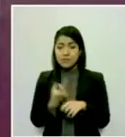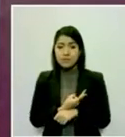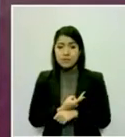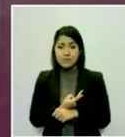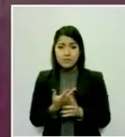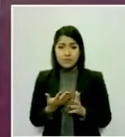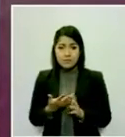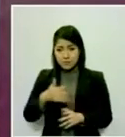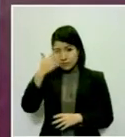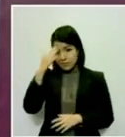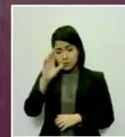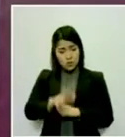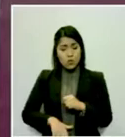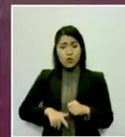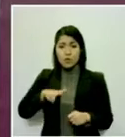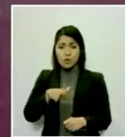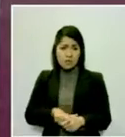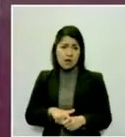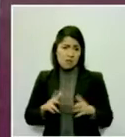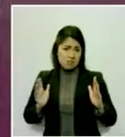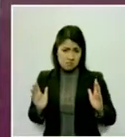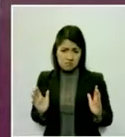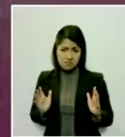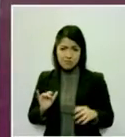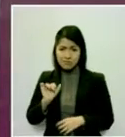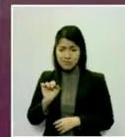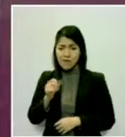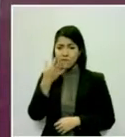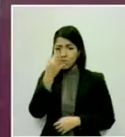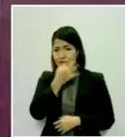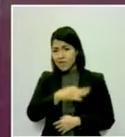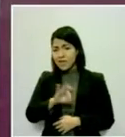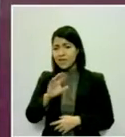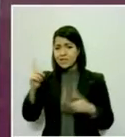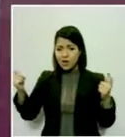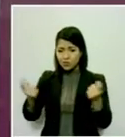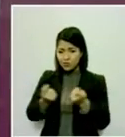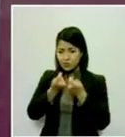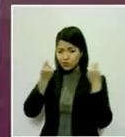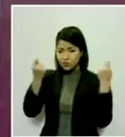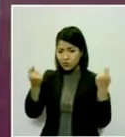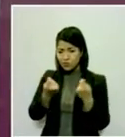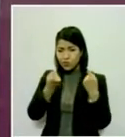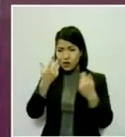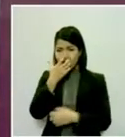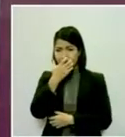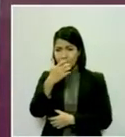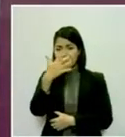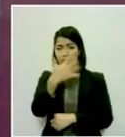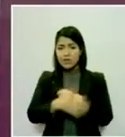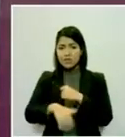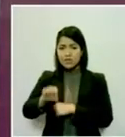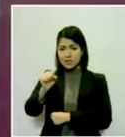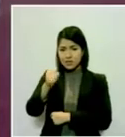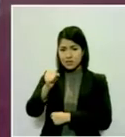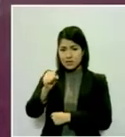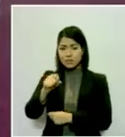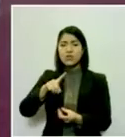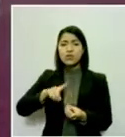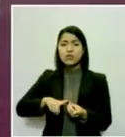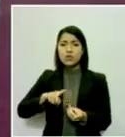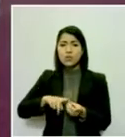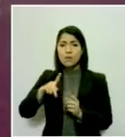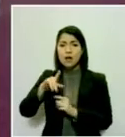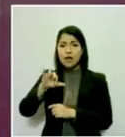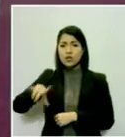pues como es normal, va a haber el festejo, va a haber el grito el día 15 de septiembre en Palacio